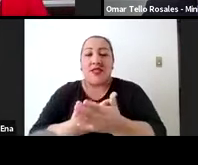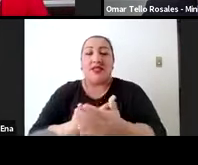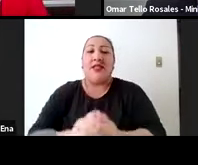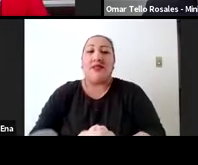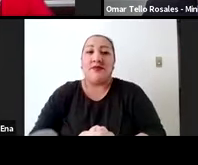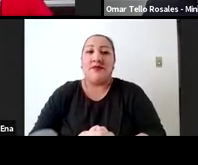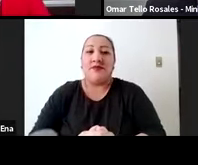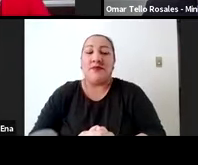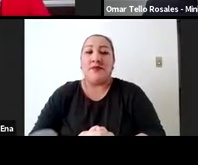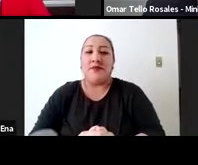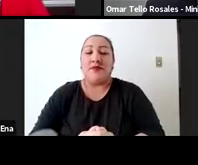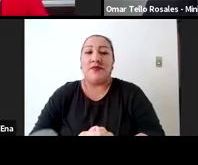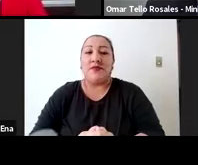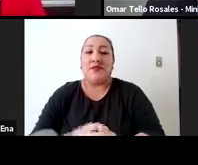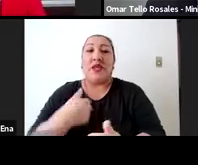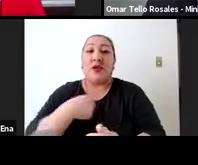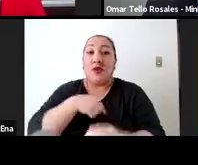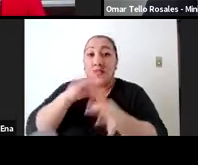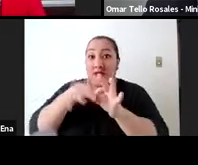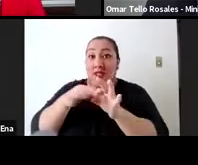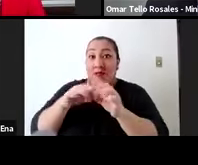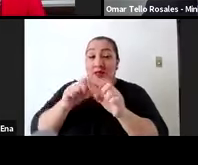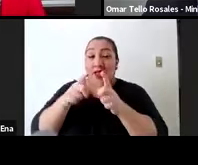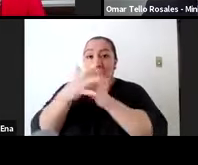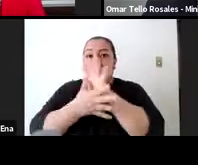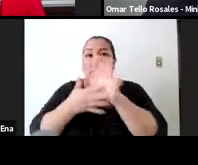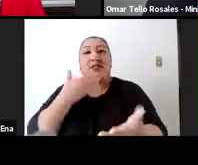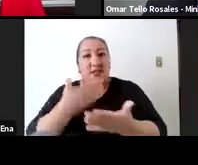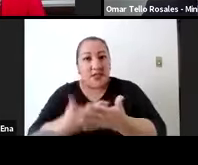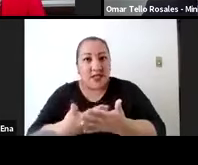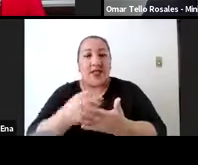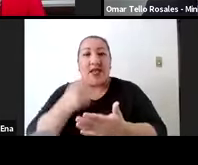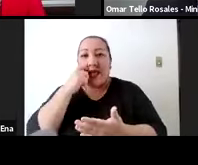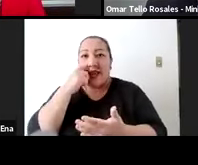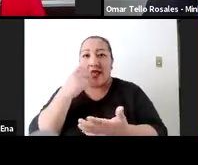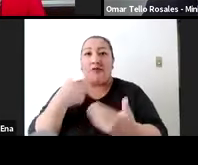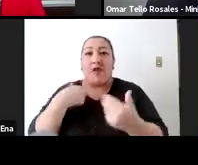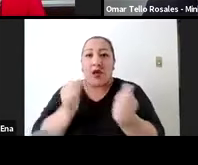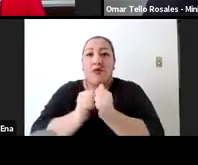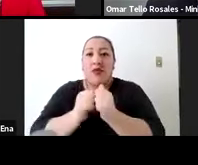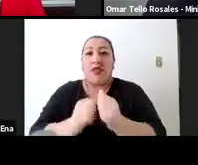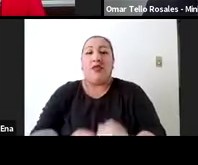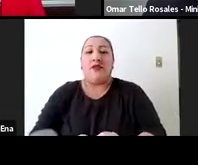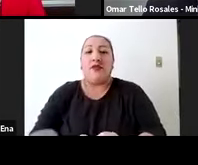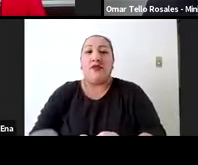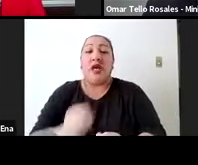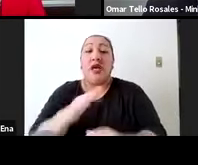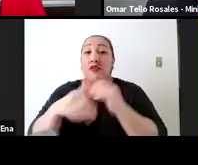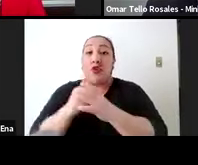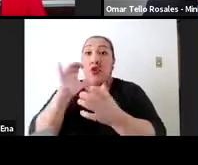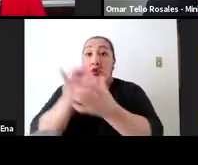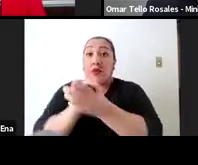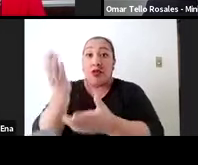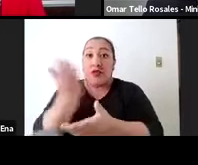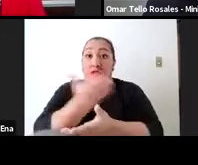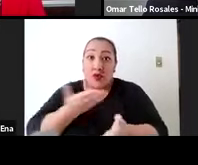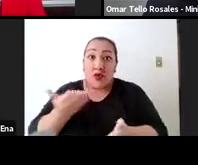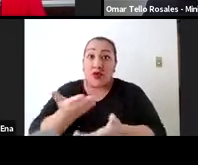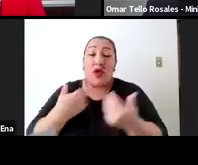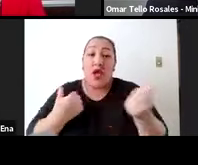a nuestra intérprete de señas, muy amable por habernos acompañado, a los colegas de la adjuntía por